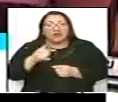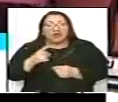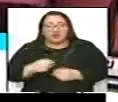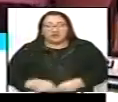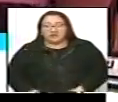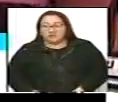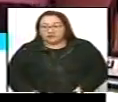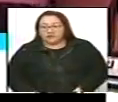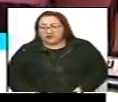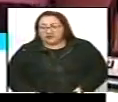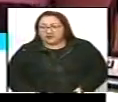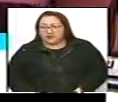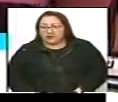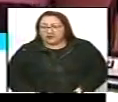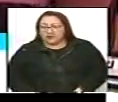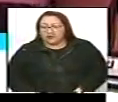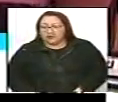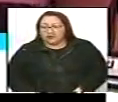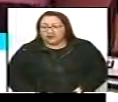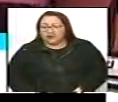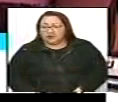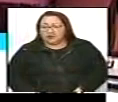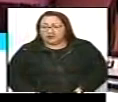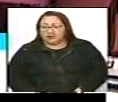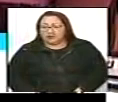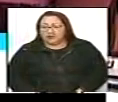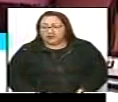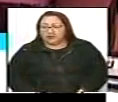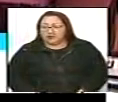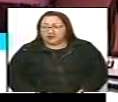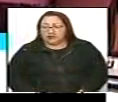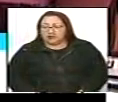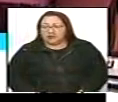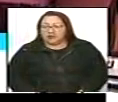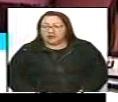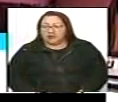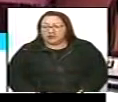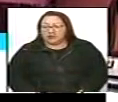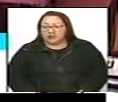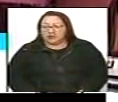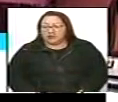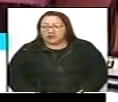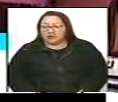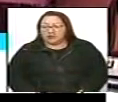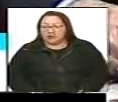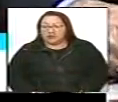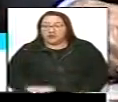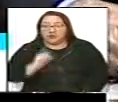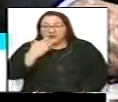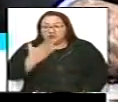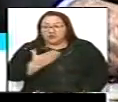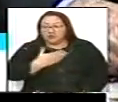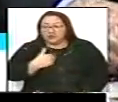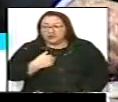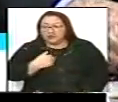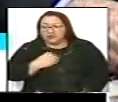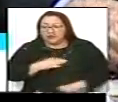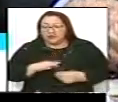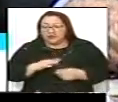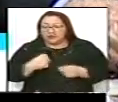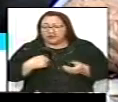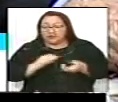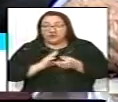darle la interrupción a congresista Salgado, porque usó las dos interrupciones, congresista Arce, pero tiene la interrupción. Sí, gracias. Disculpe,